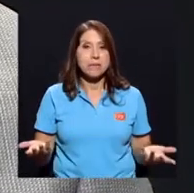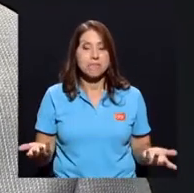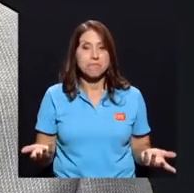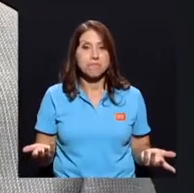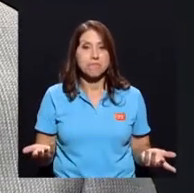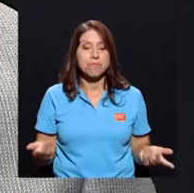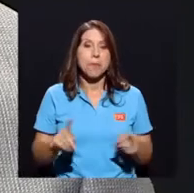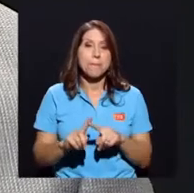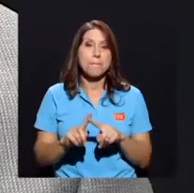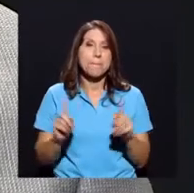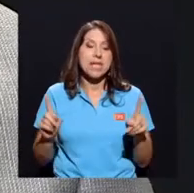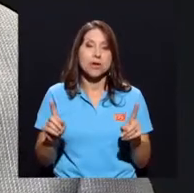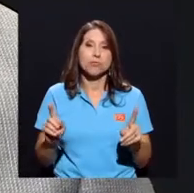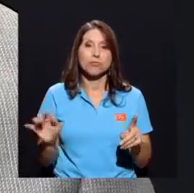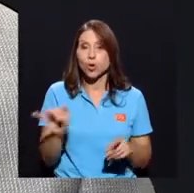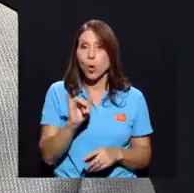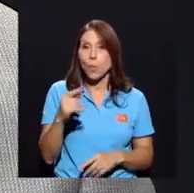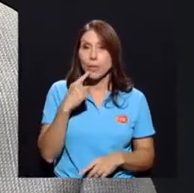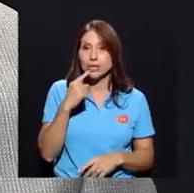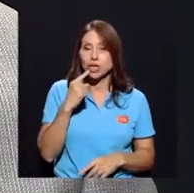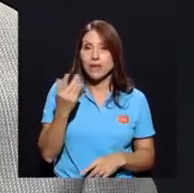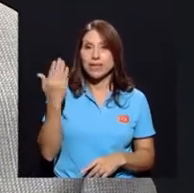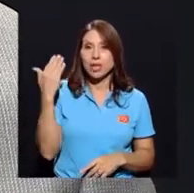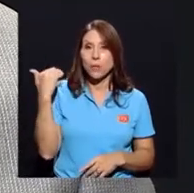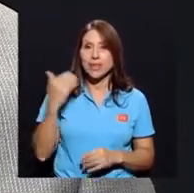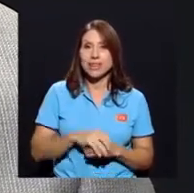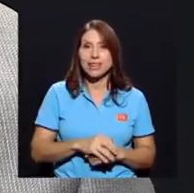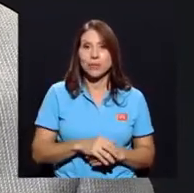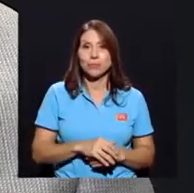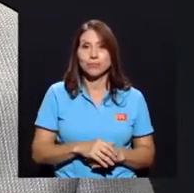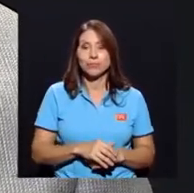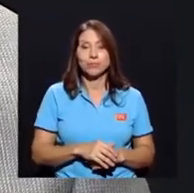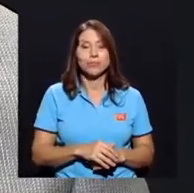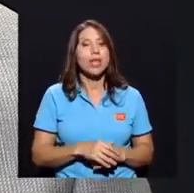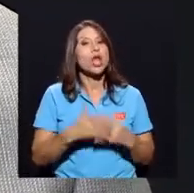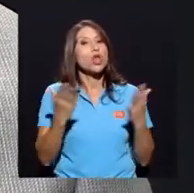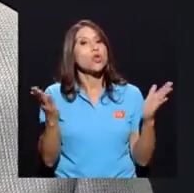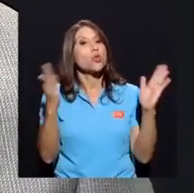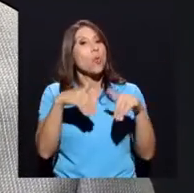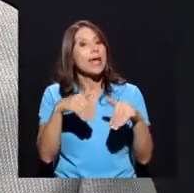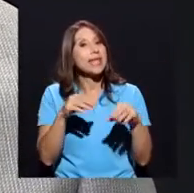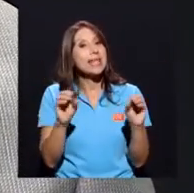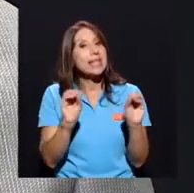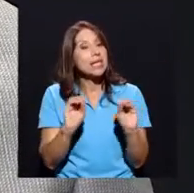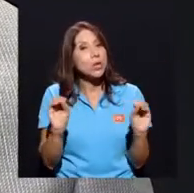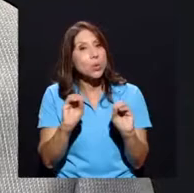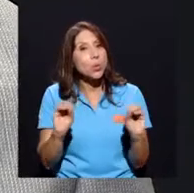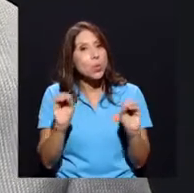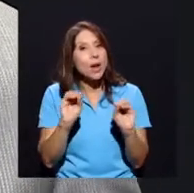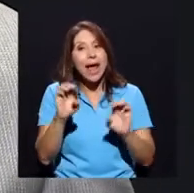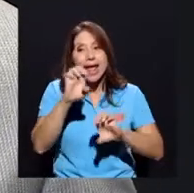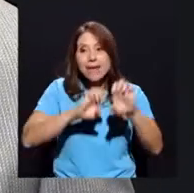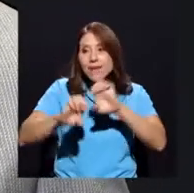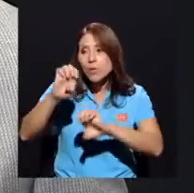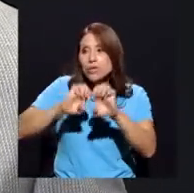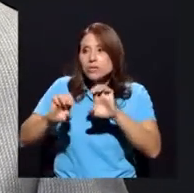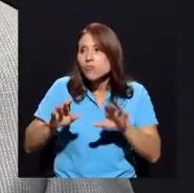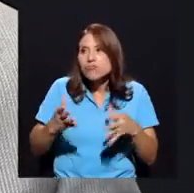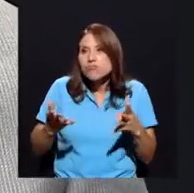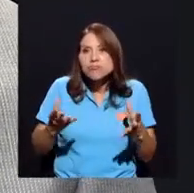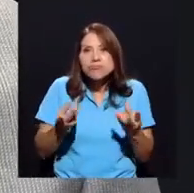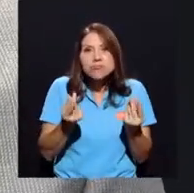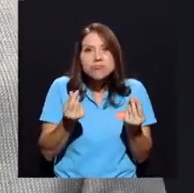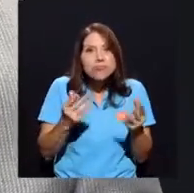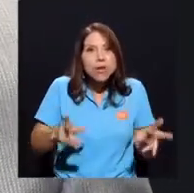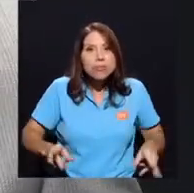pero como mencionaba anteriormente esto en el último minuto no hay ninguna evaluación del gasto entonces el ministro de